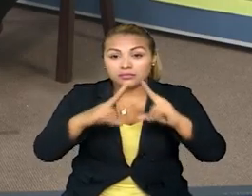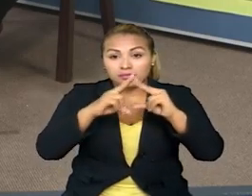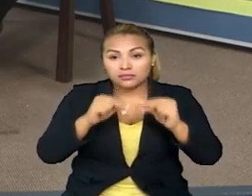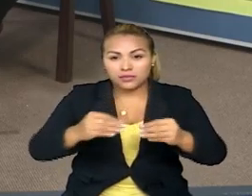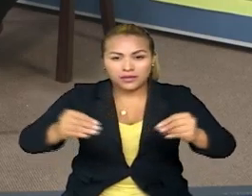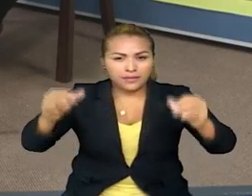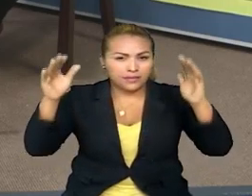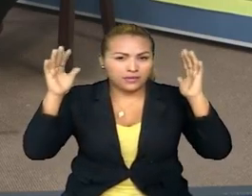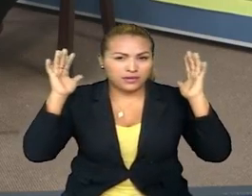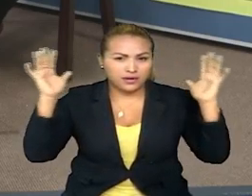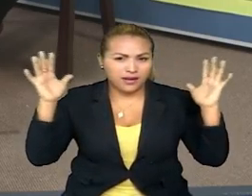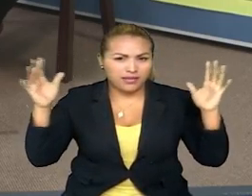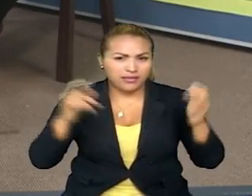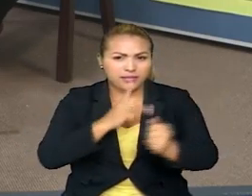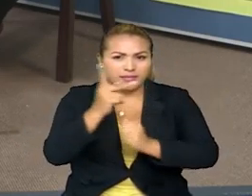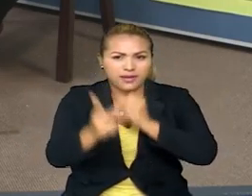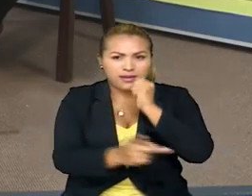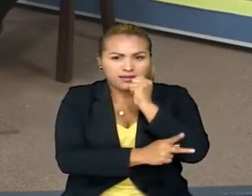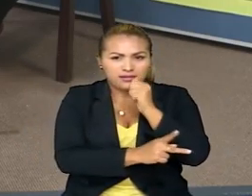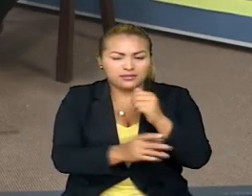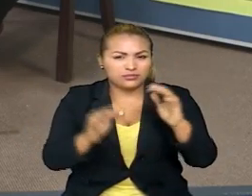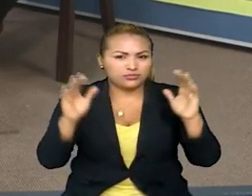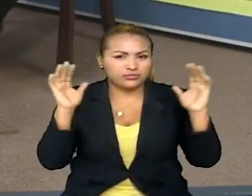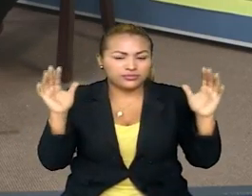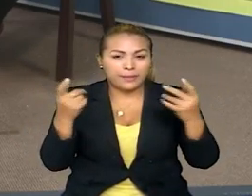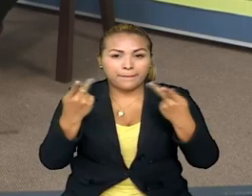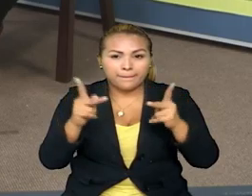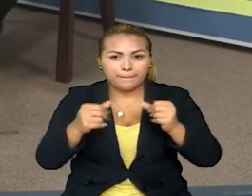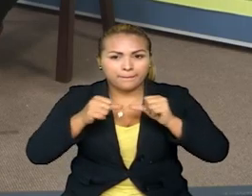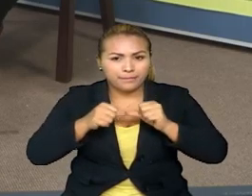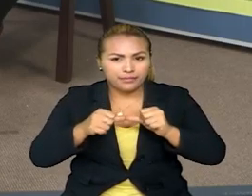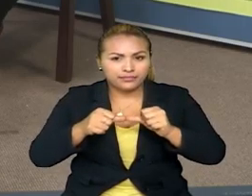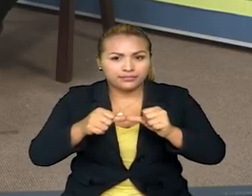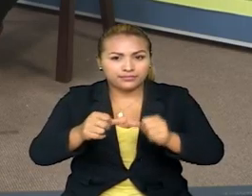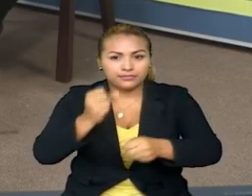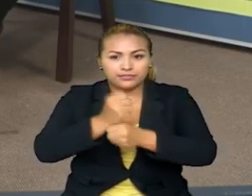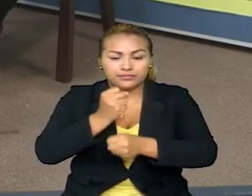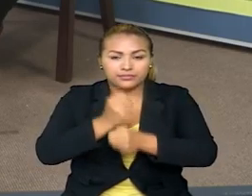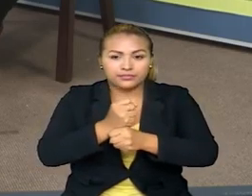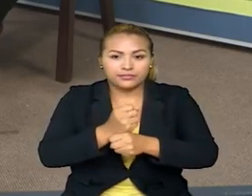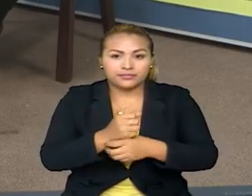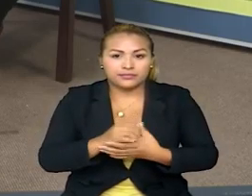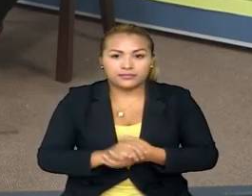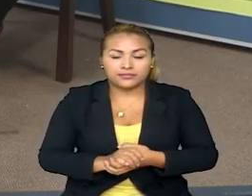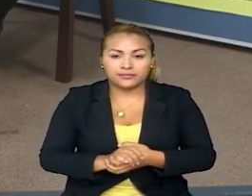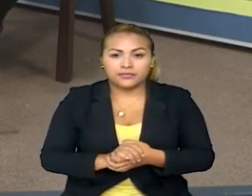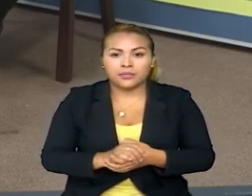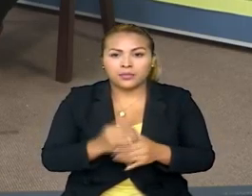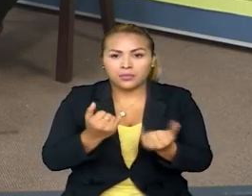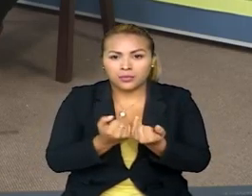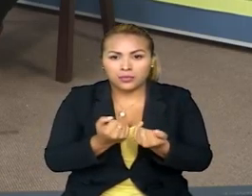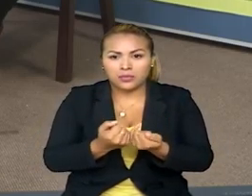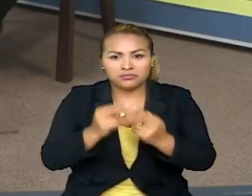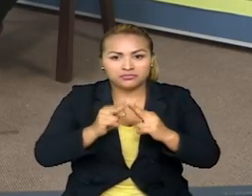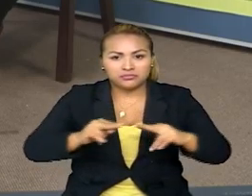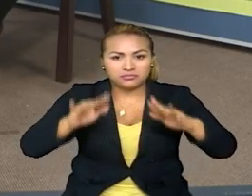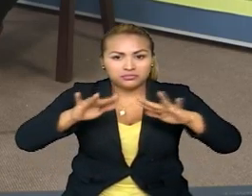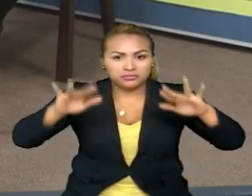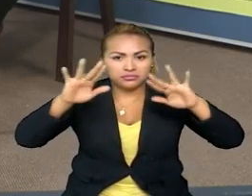que a veces no tenemos la capacidad pero ahí vamos trabajando ahí vamos trabajando el medio ambiente sano las personas